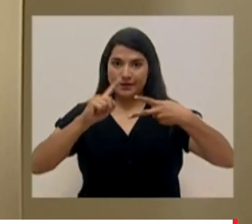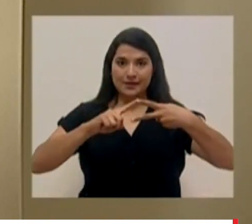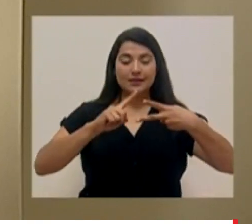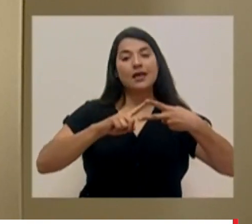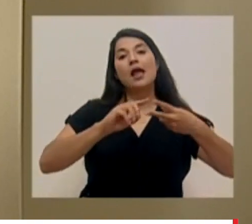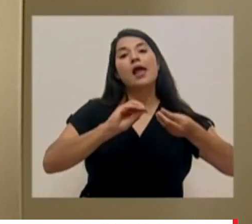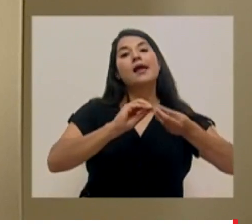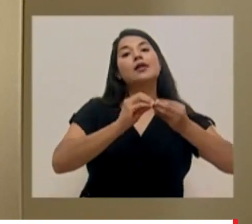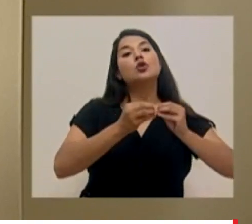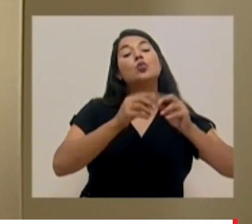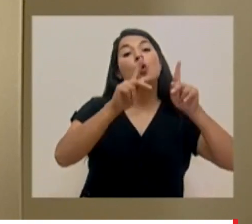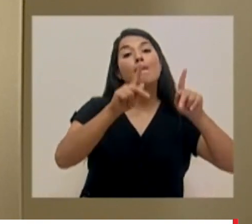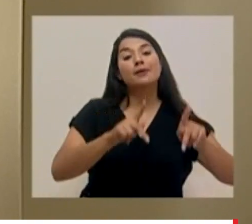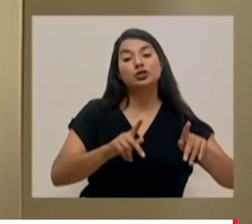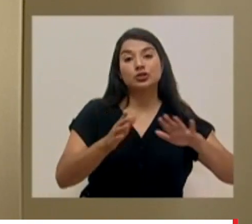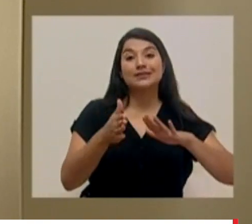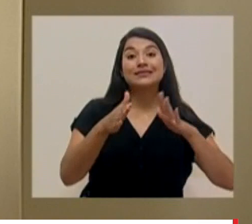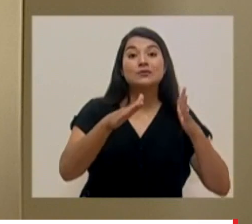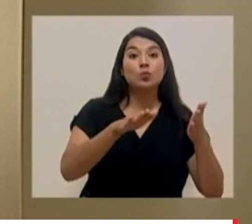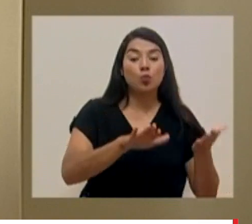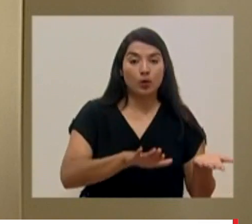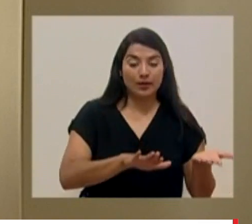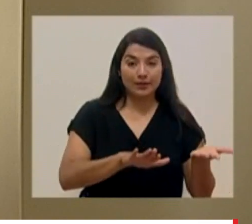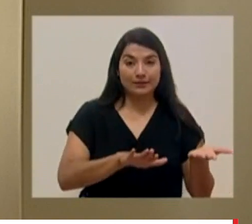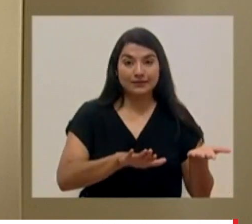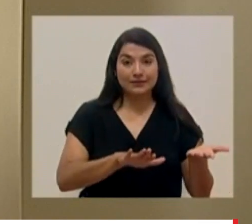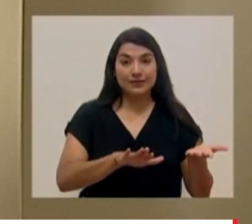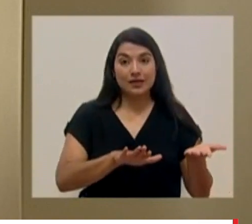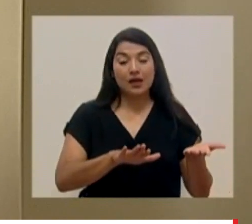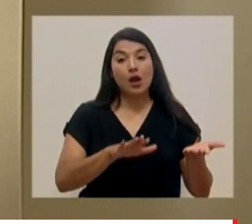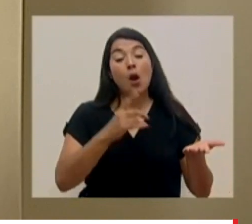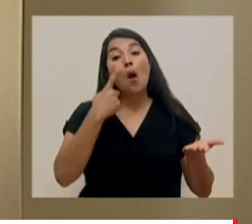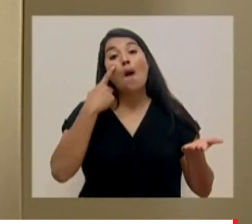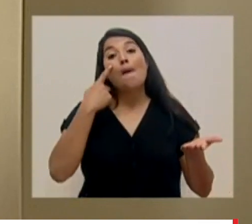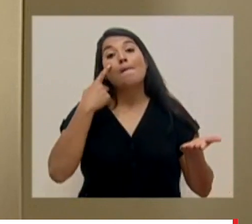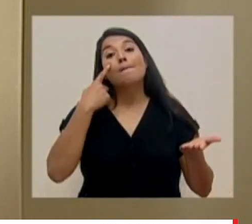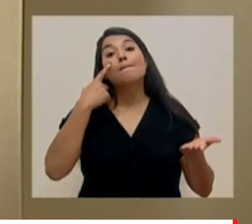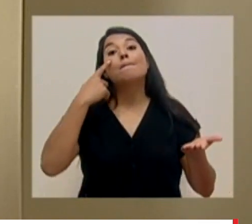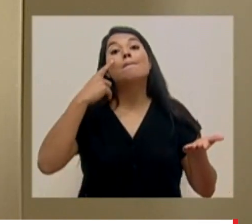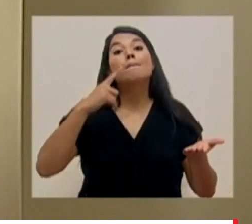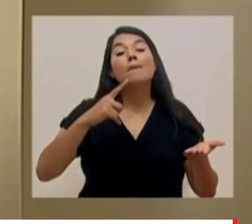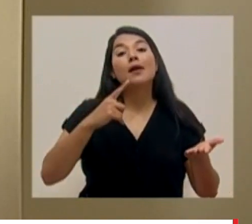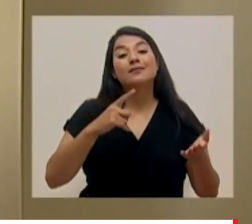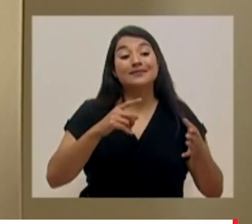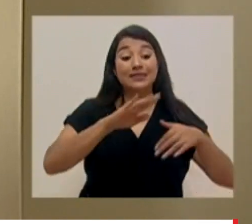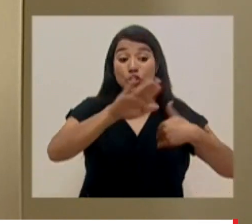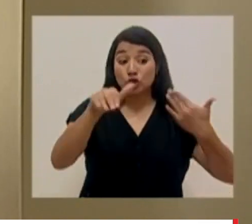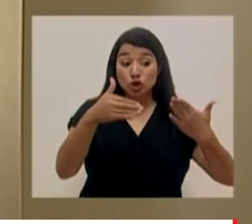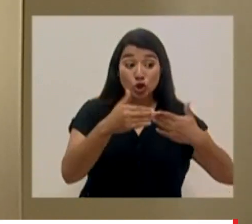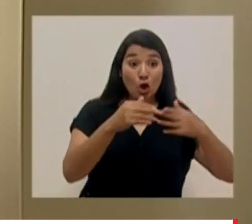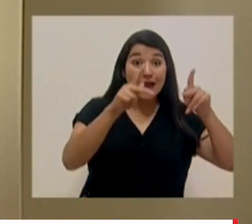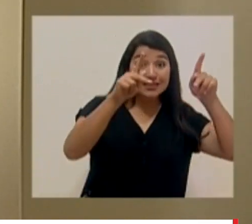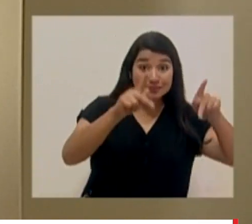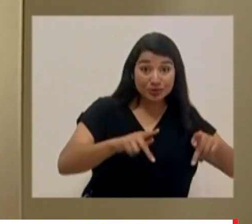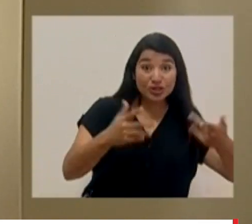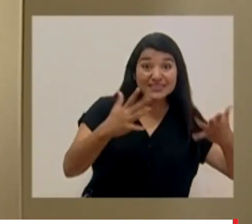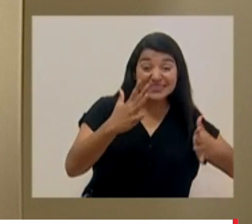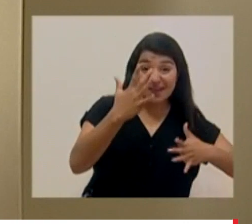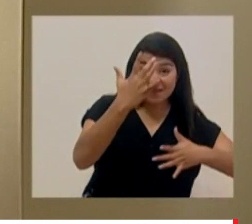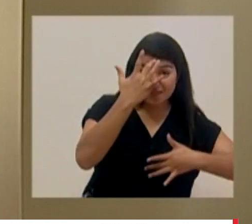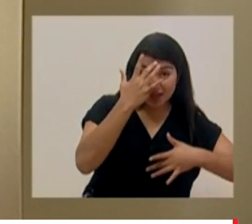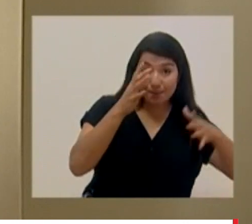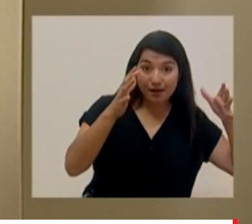letalidad, cuántos fallecen per cápita de los diagnosticados, y está la tasa